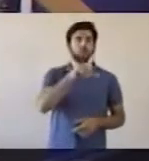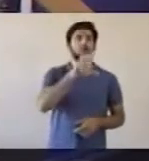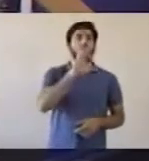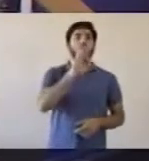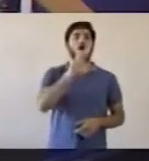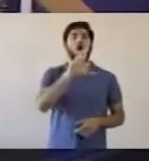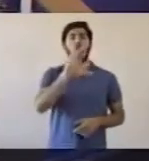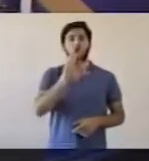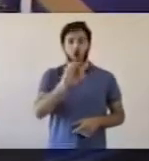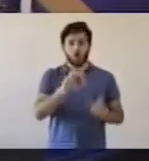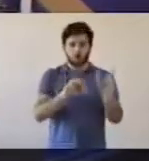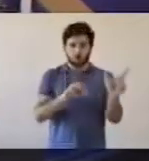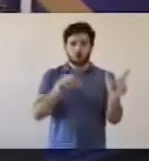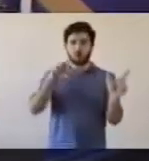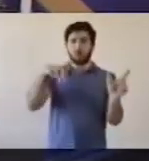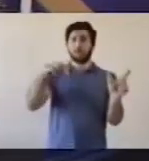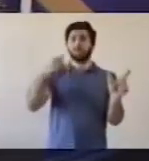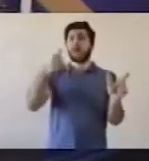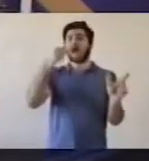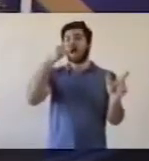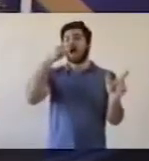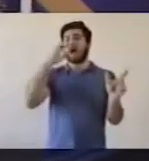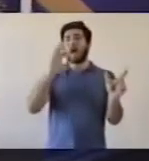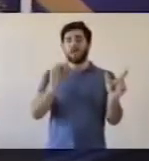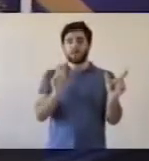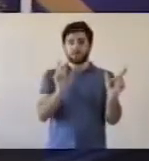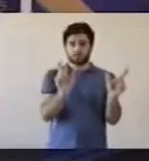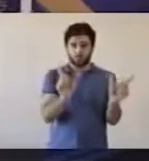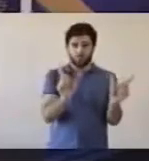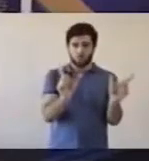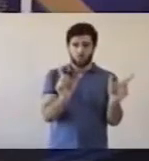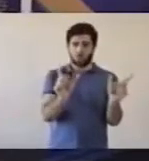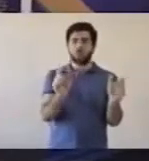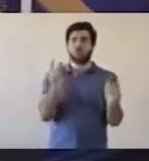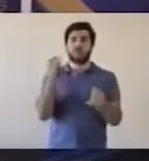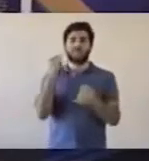y de la misma manera vamos a escuchar.